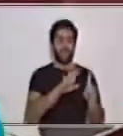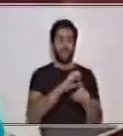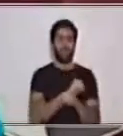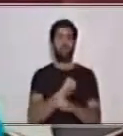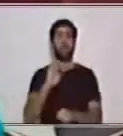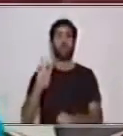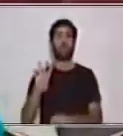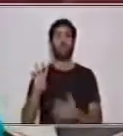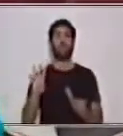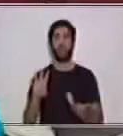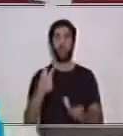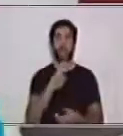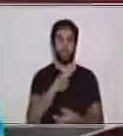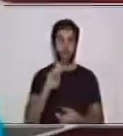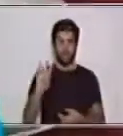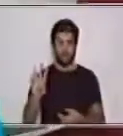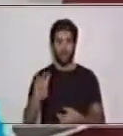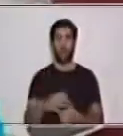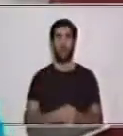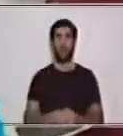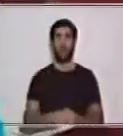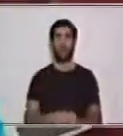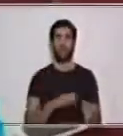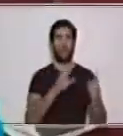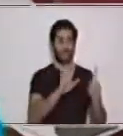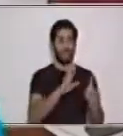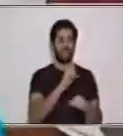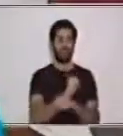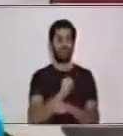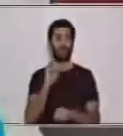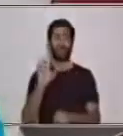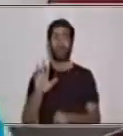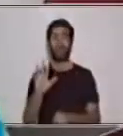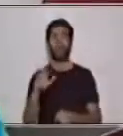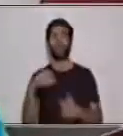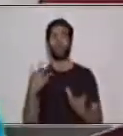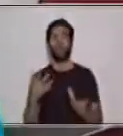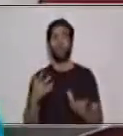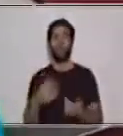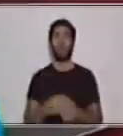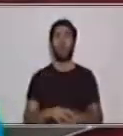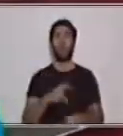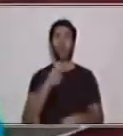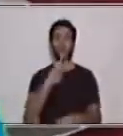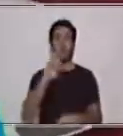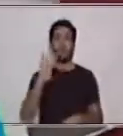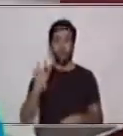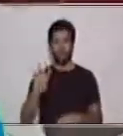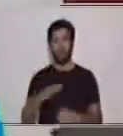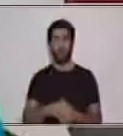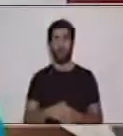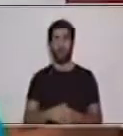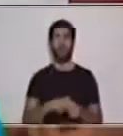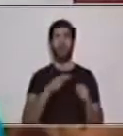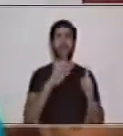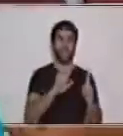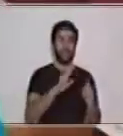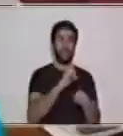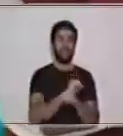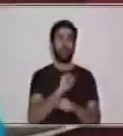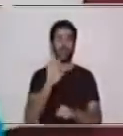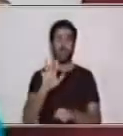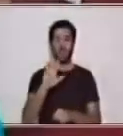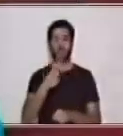4, 24, 6 por 5, ¿cuántos llevo entonces? 24, 6 por 5,